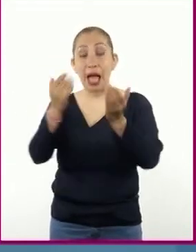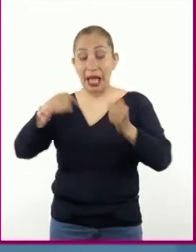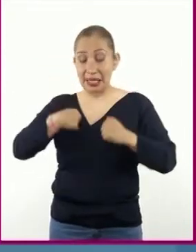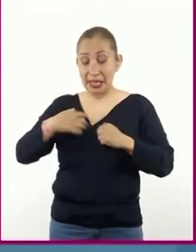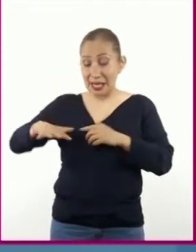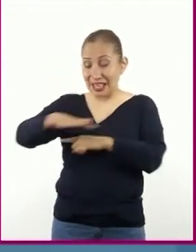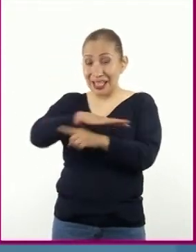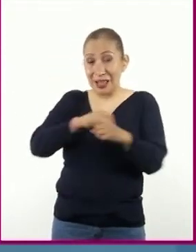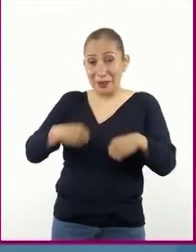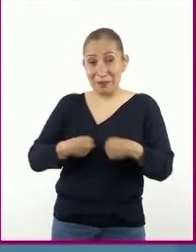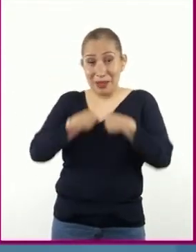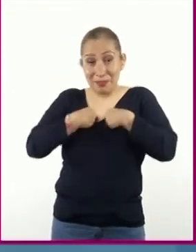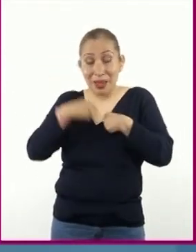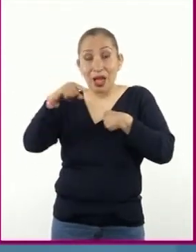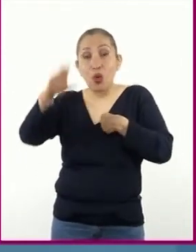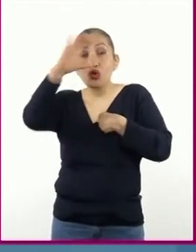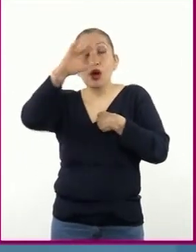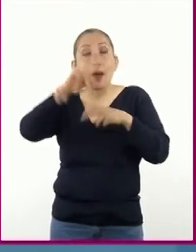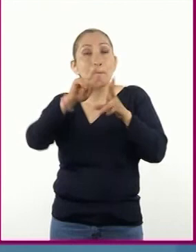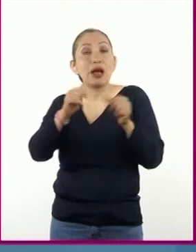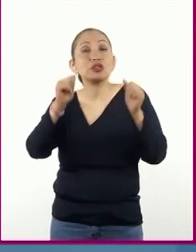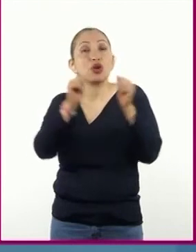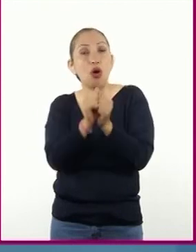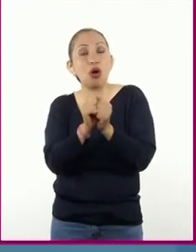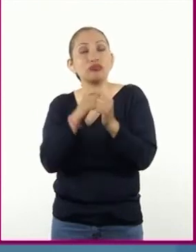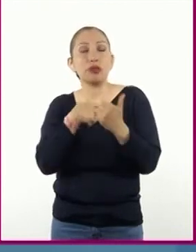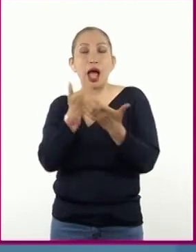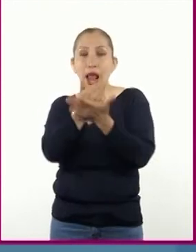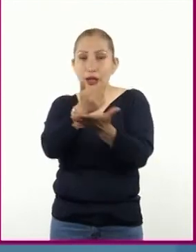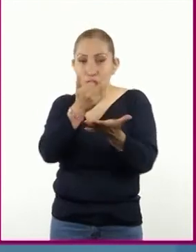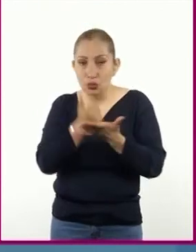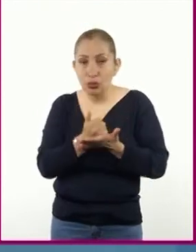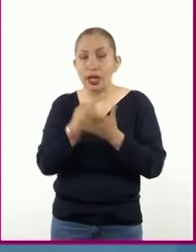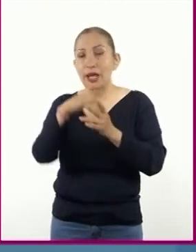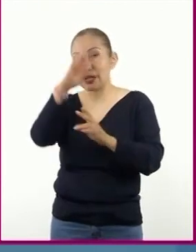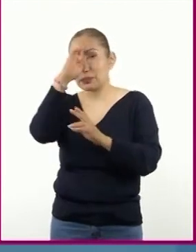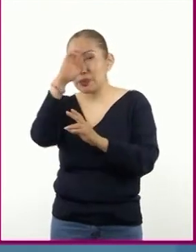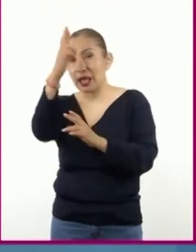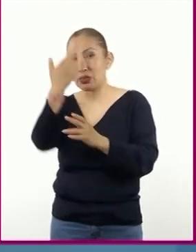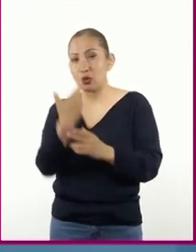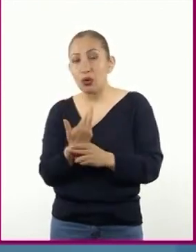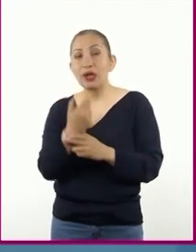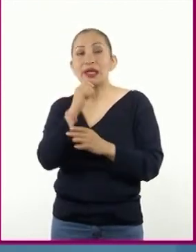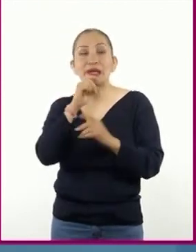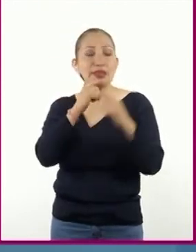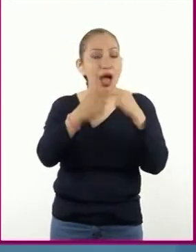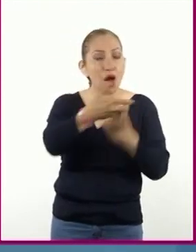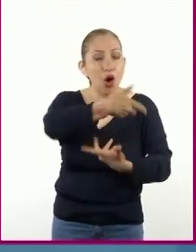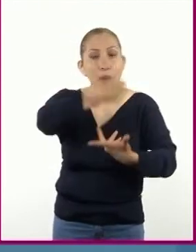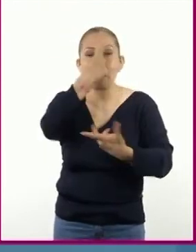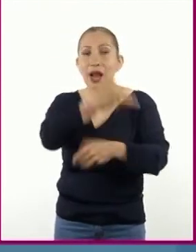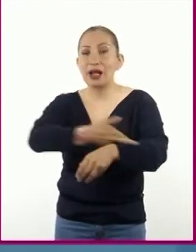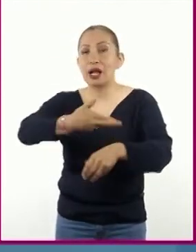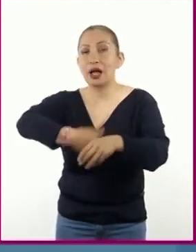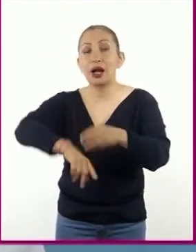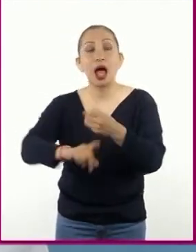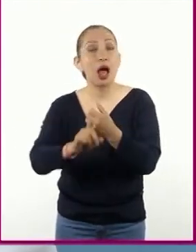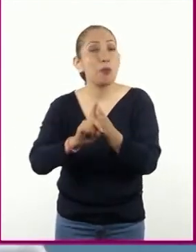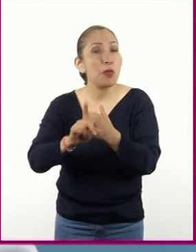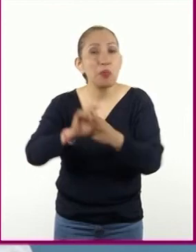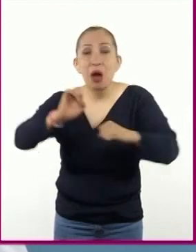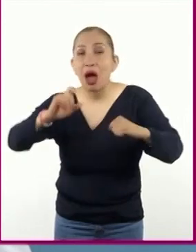nuestro entorno una cultura de paz a través de la cooperación y el respeto, y el diálogo para la resolución de